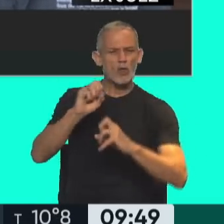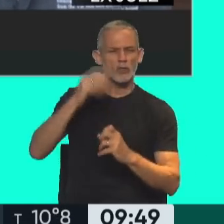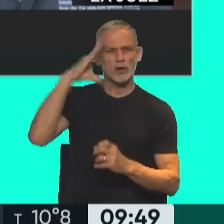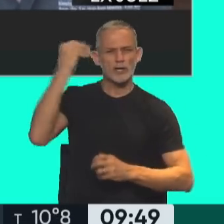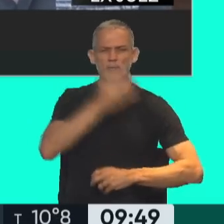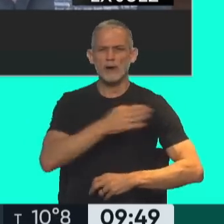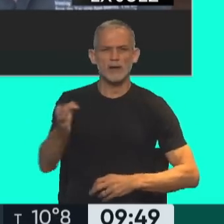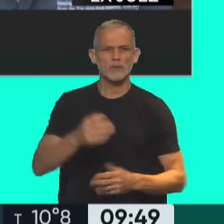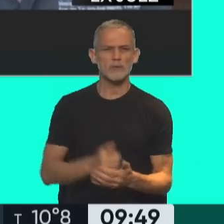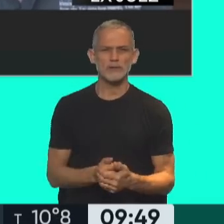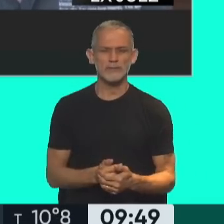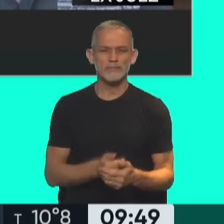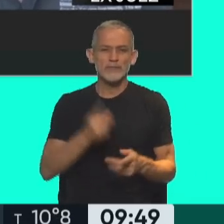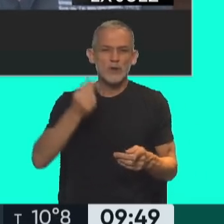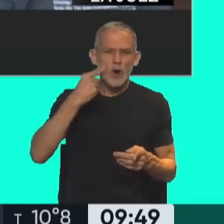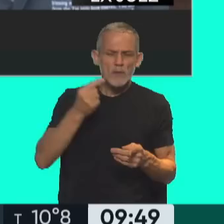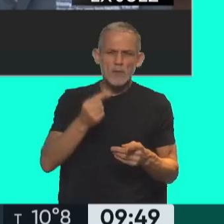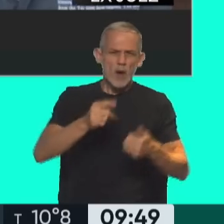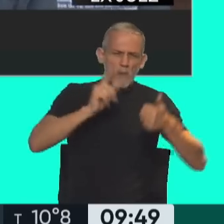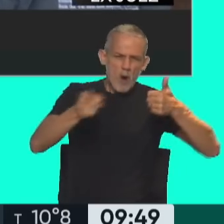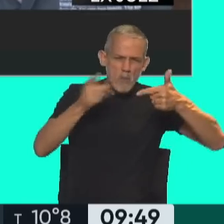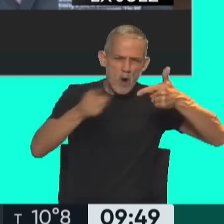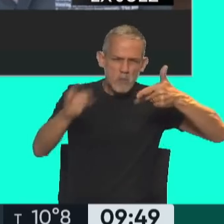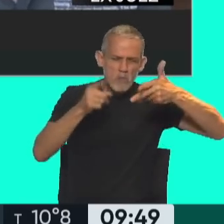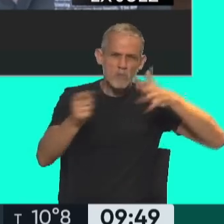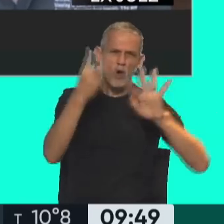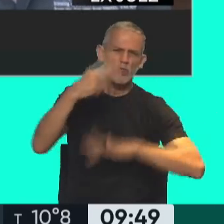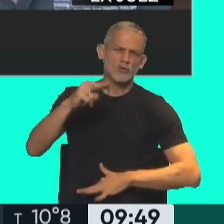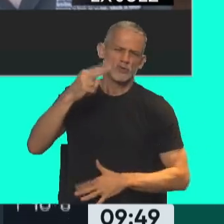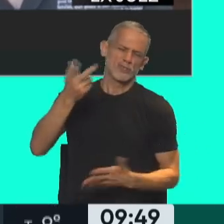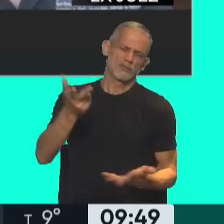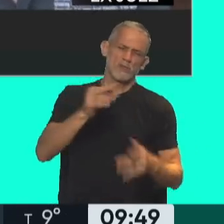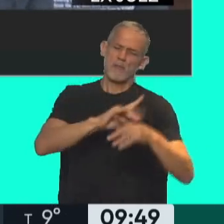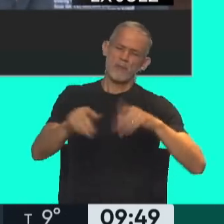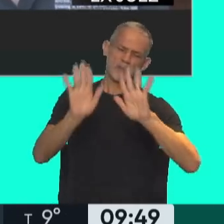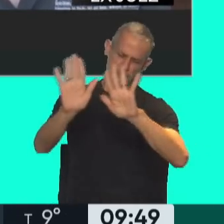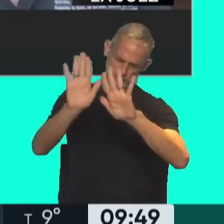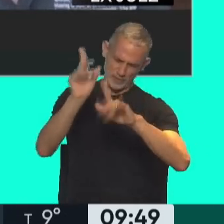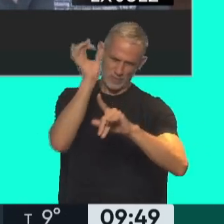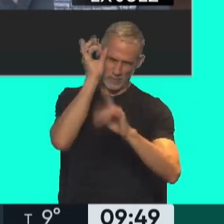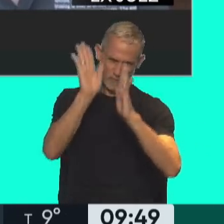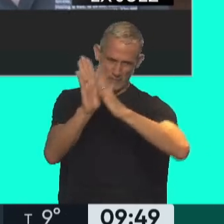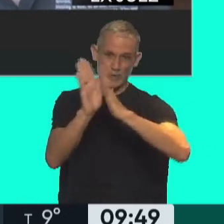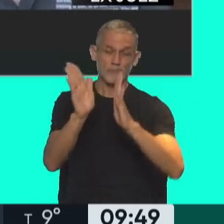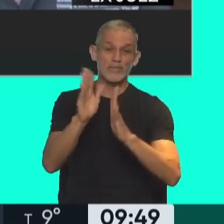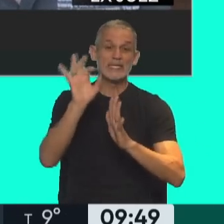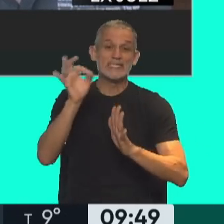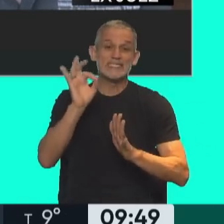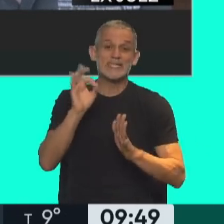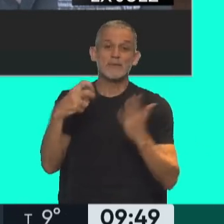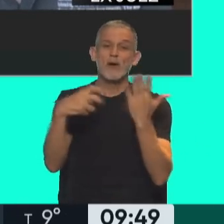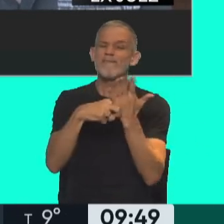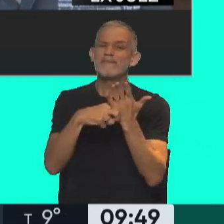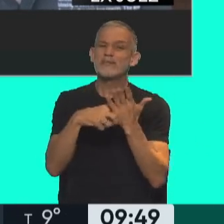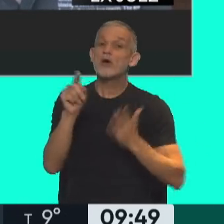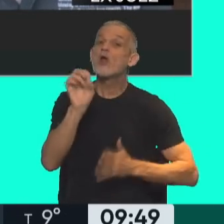pero un hombre que la ha acusado de 913 hechos delictivos sabemos que se está refiriendo pero por favor